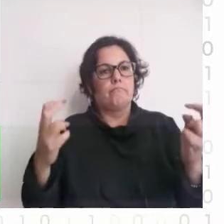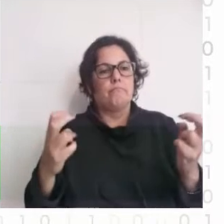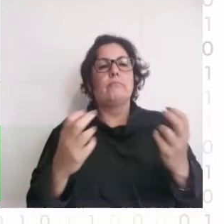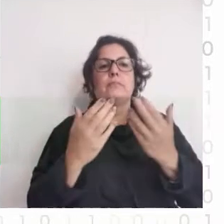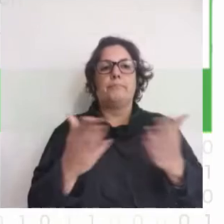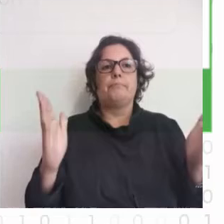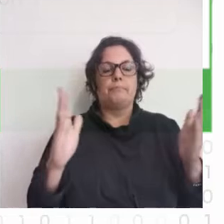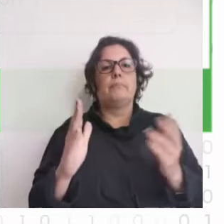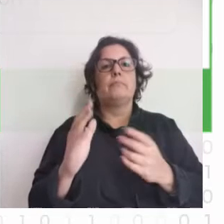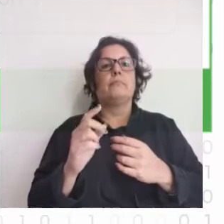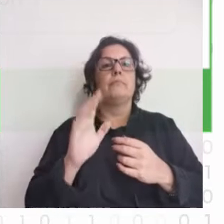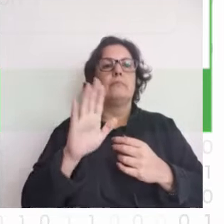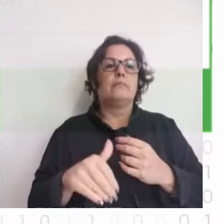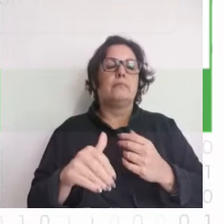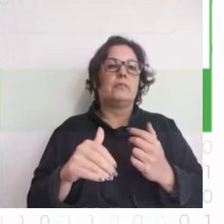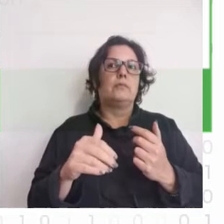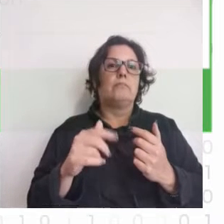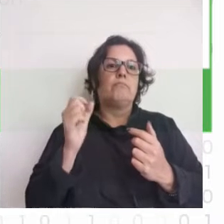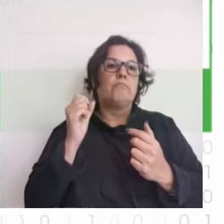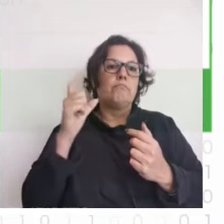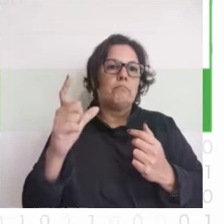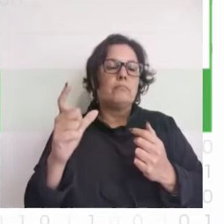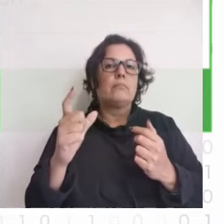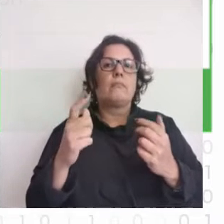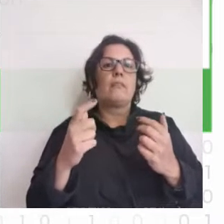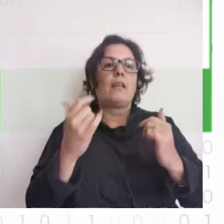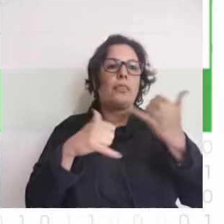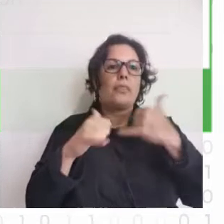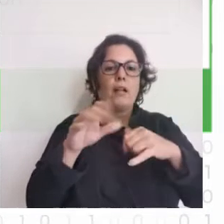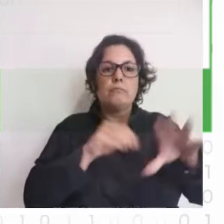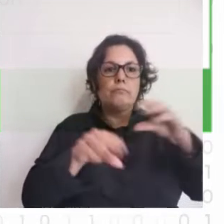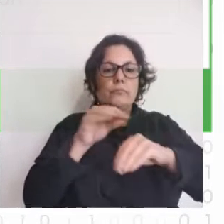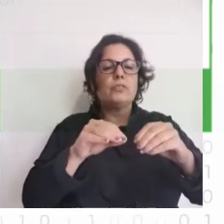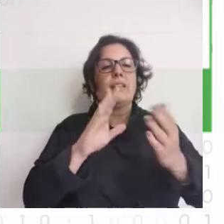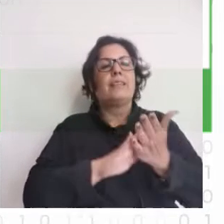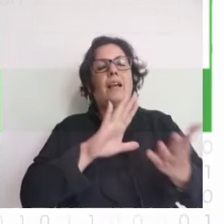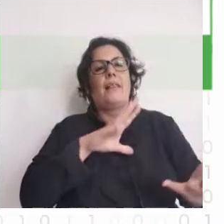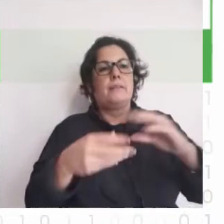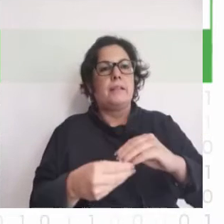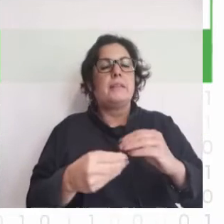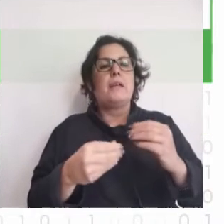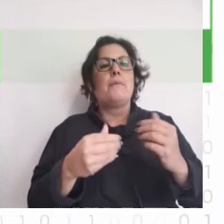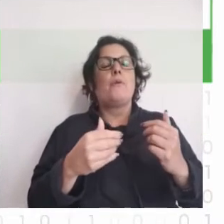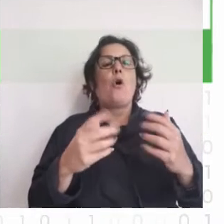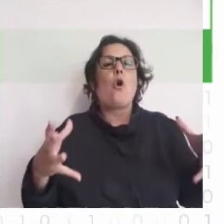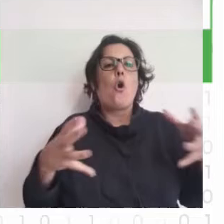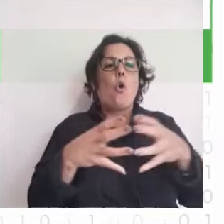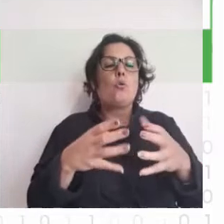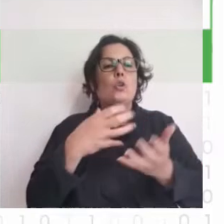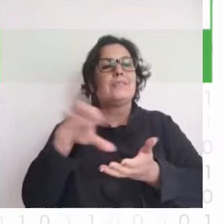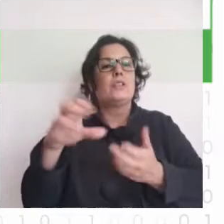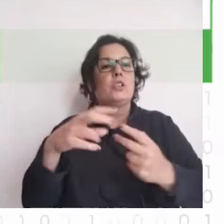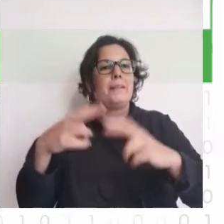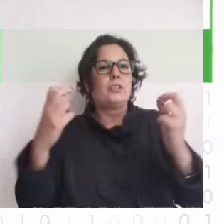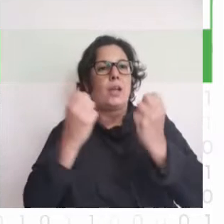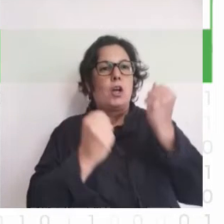partir del potencial de los datos que nos informan los test adaptativos. Lo hicimos en conjunto con el Centro de Investigaciones